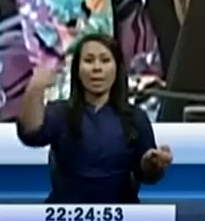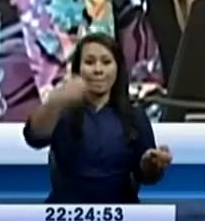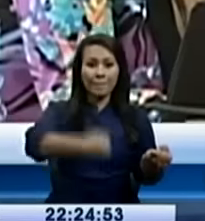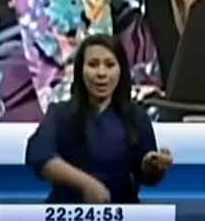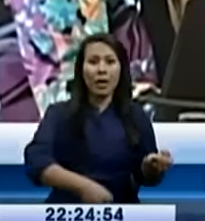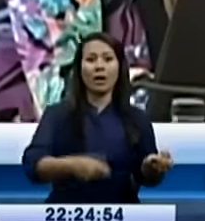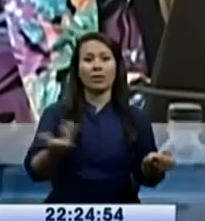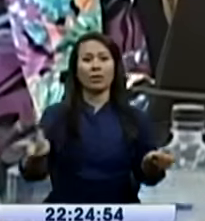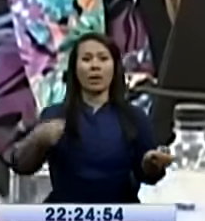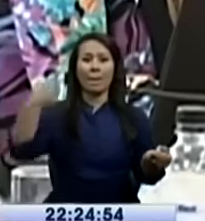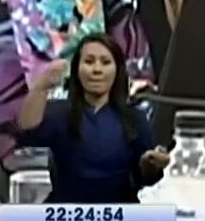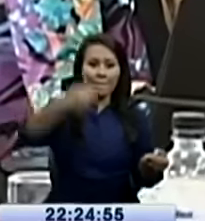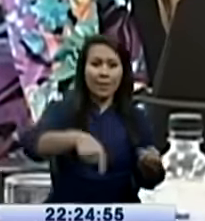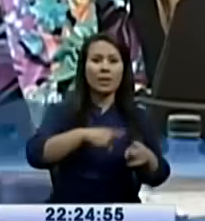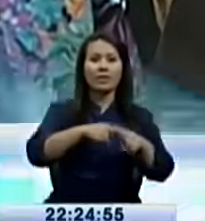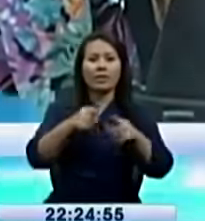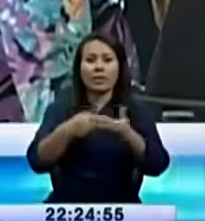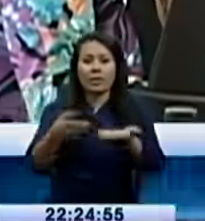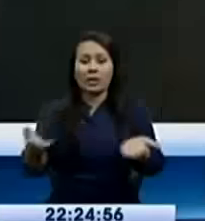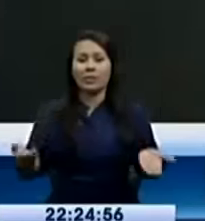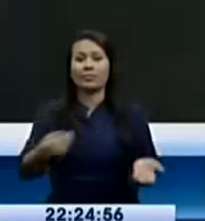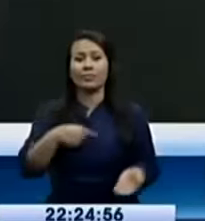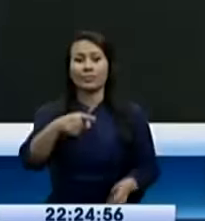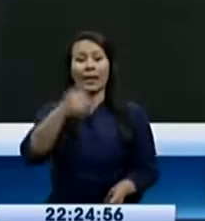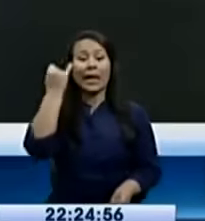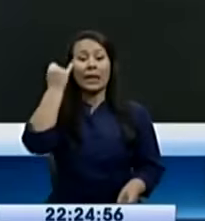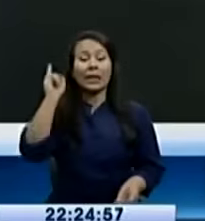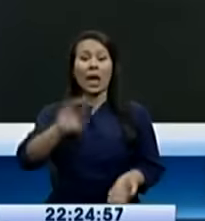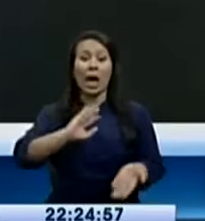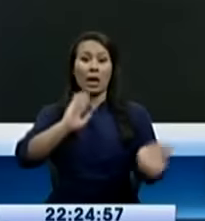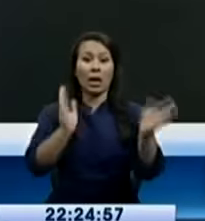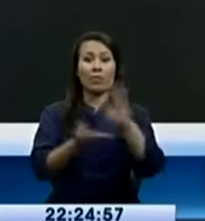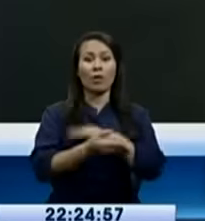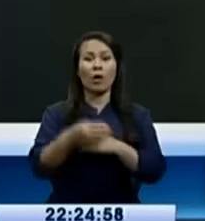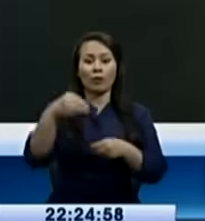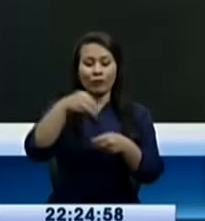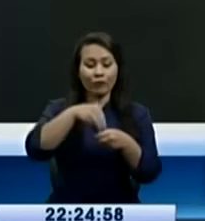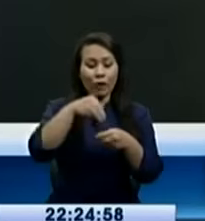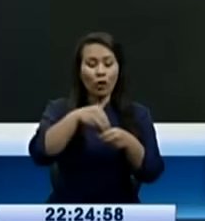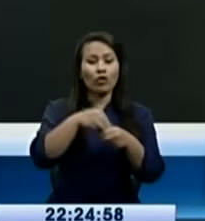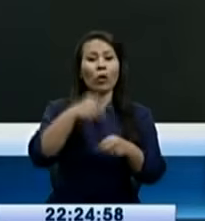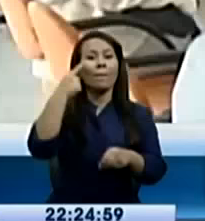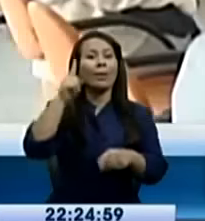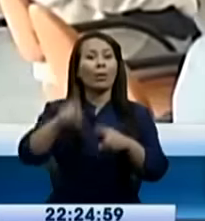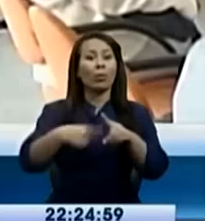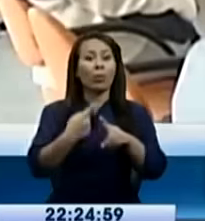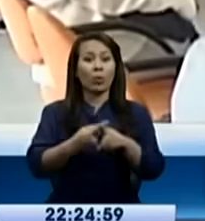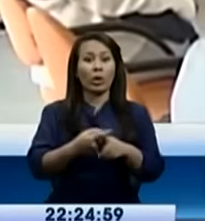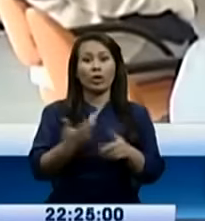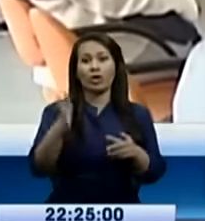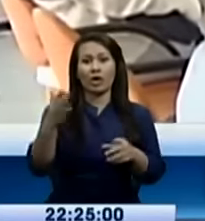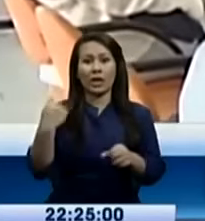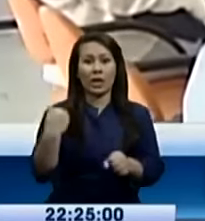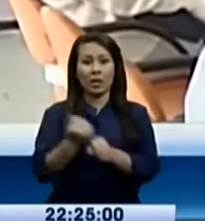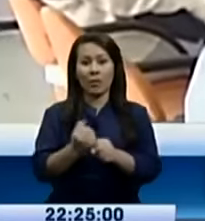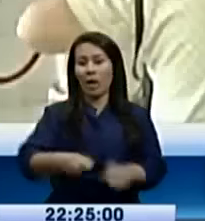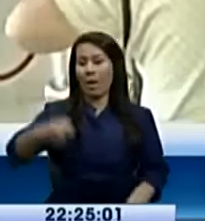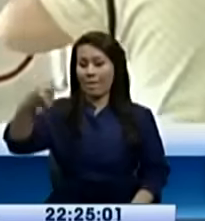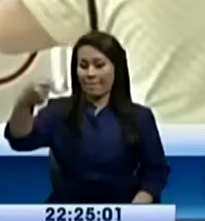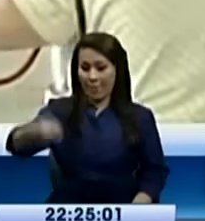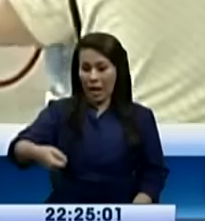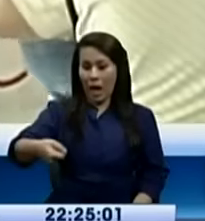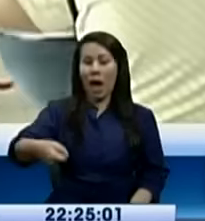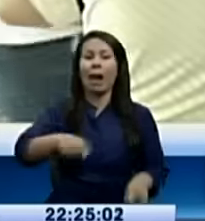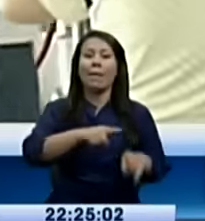trabajo. La idea del oficialismo de pretender cambiar el fondo de cesantía por el seguro de desempleo consiste en destinar el 1 del 3% de aporte